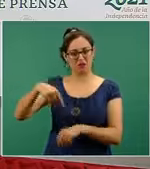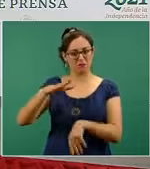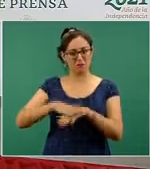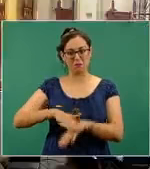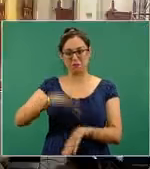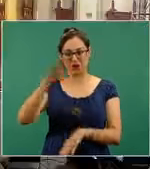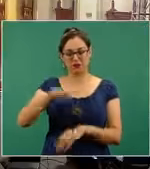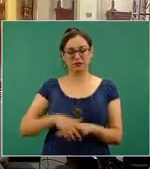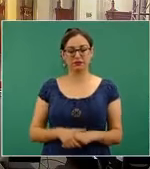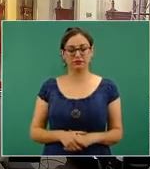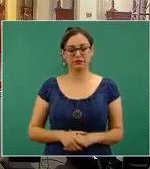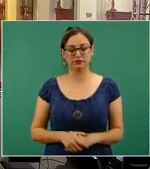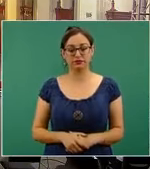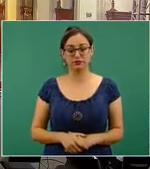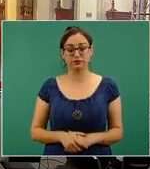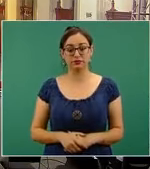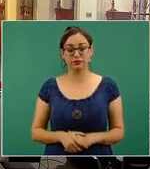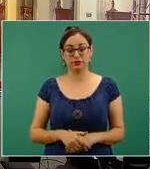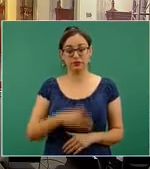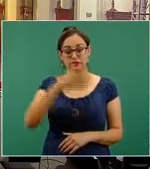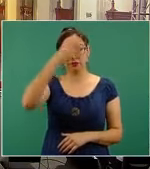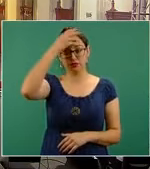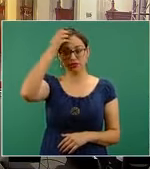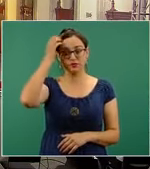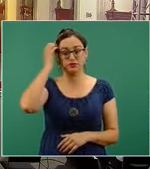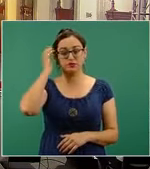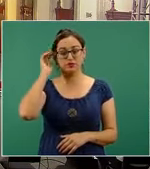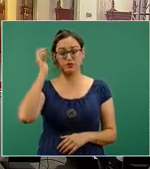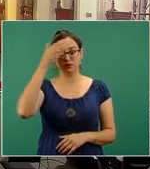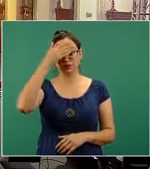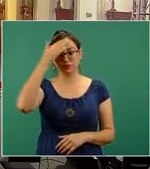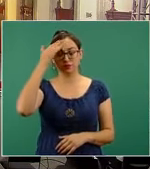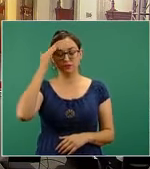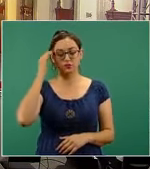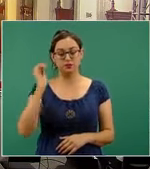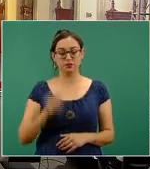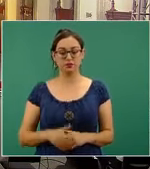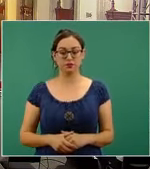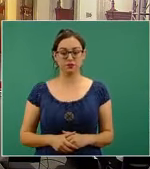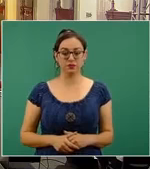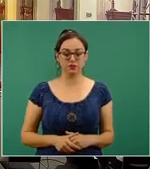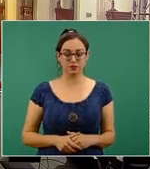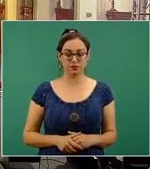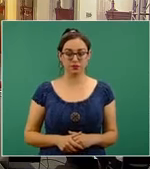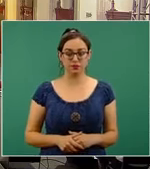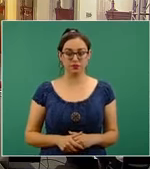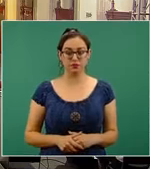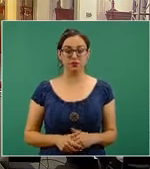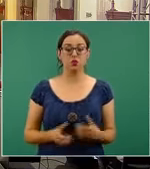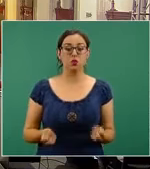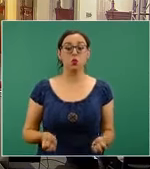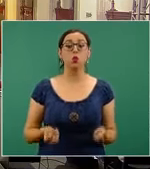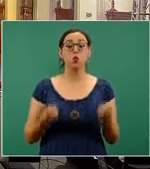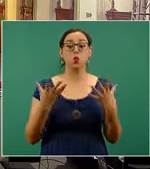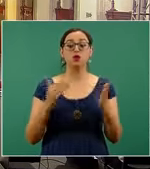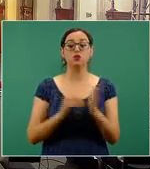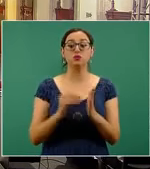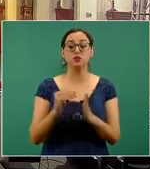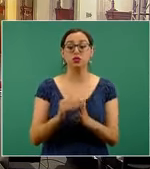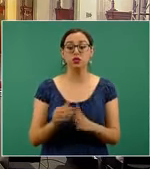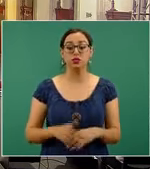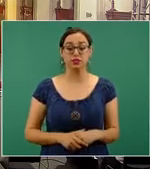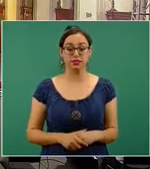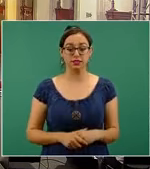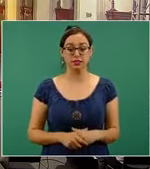¿Perdón? Tienen problemas, ¿cuántos millones de mexicanos tienen problemas de obesidad? Porque